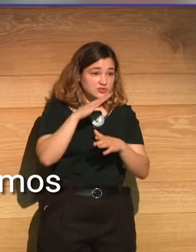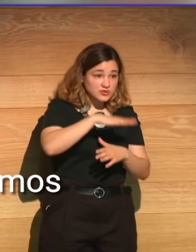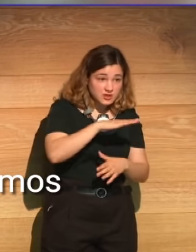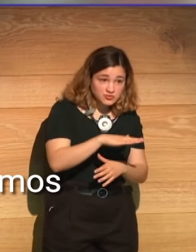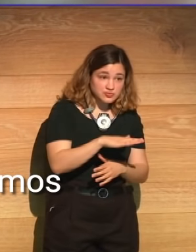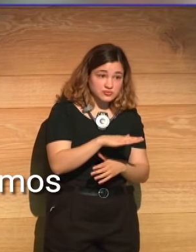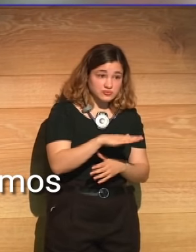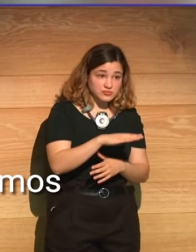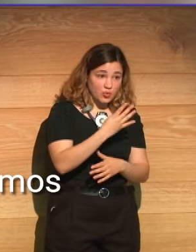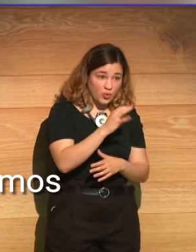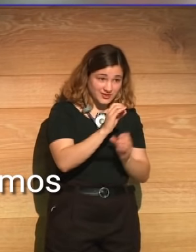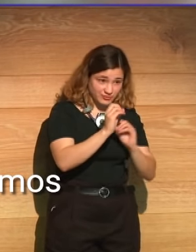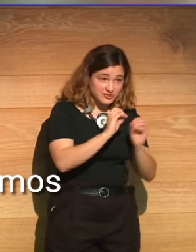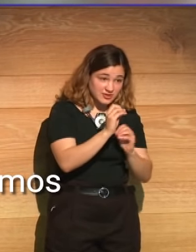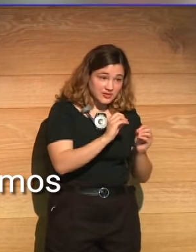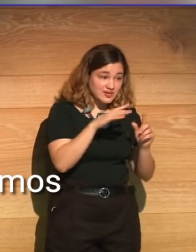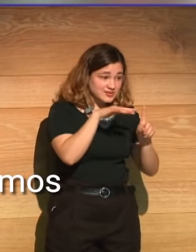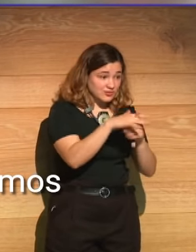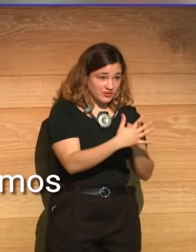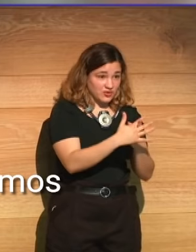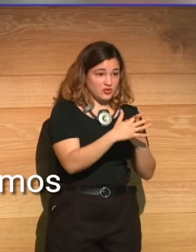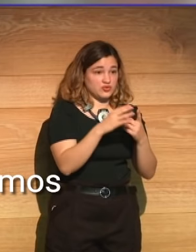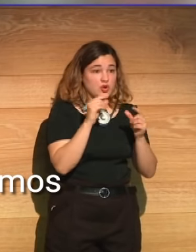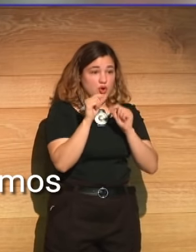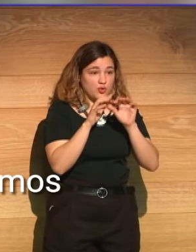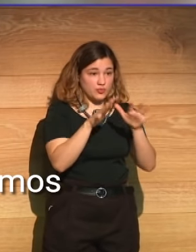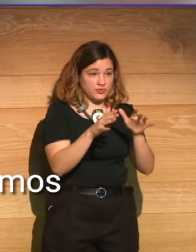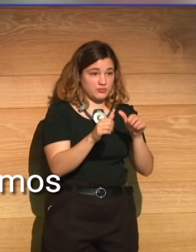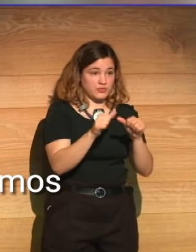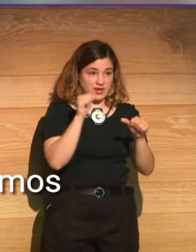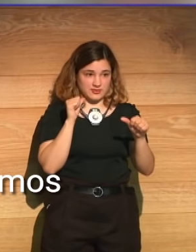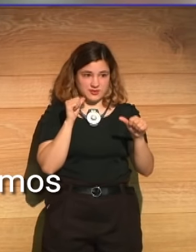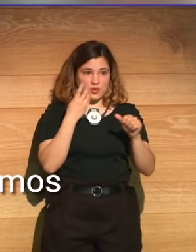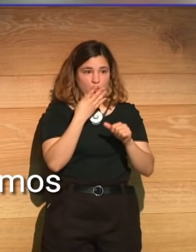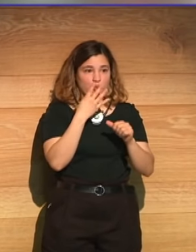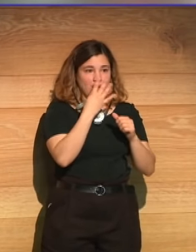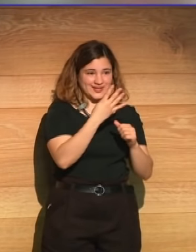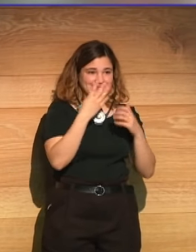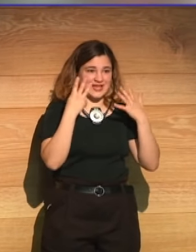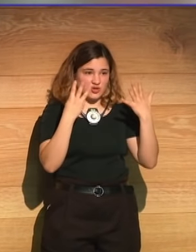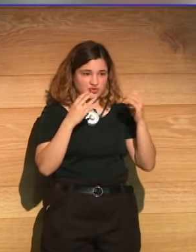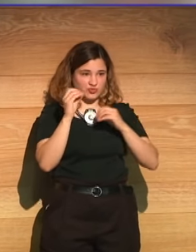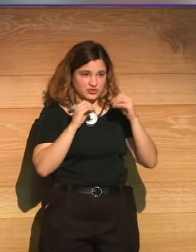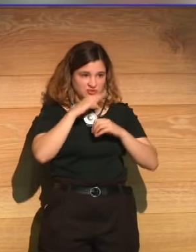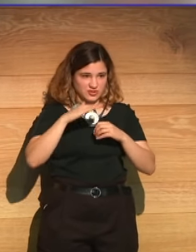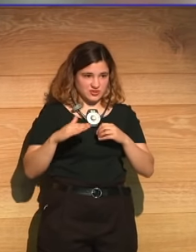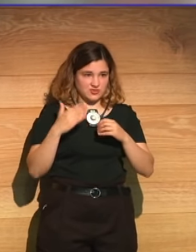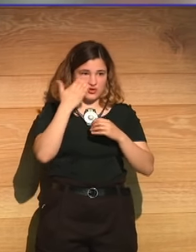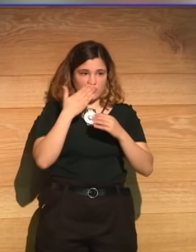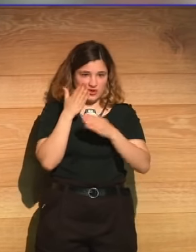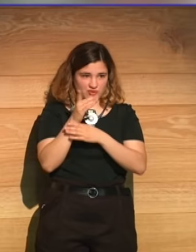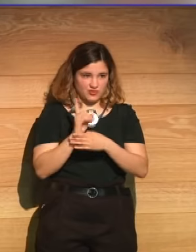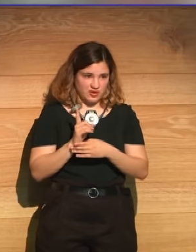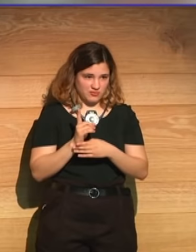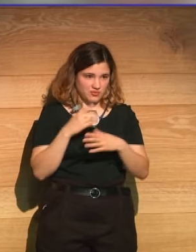pre, it was at 48% were out of school, and that was before. And so we had a huge number of children who